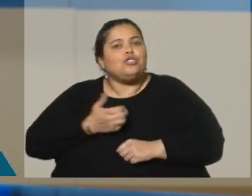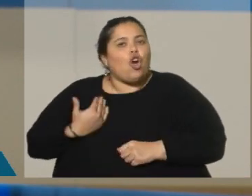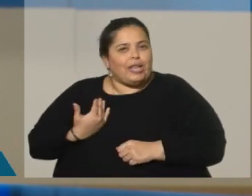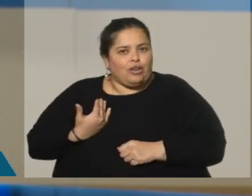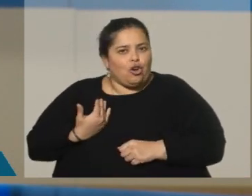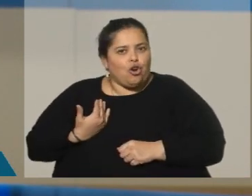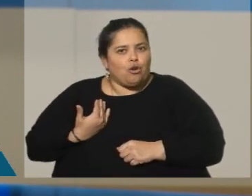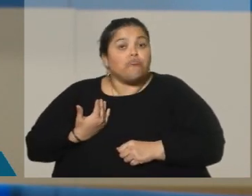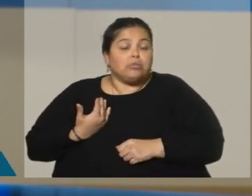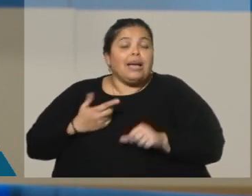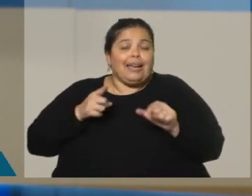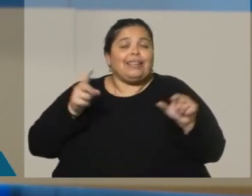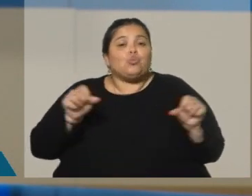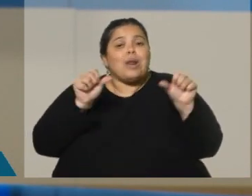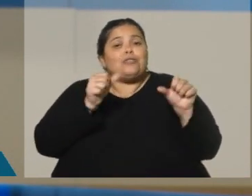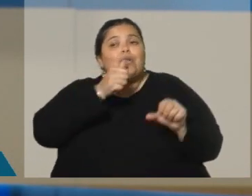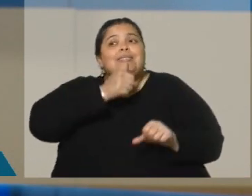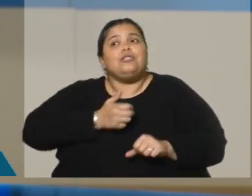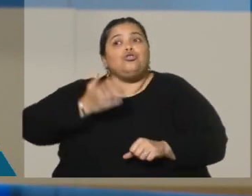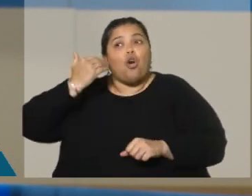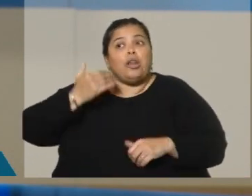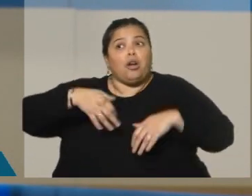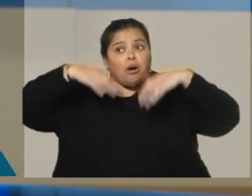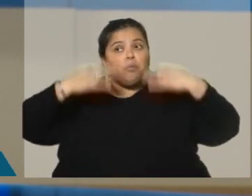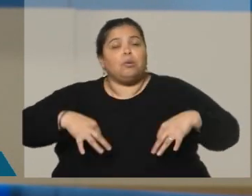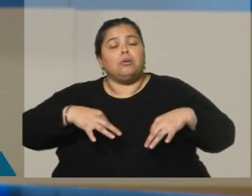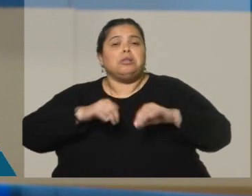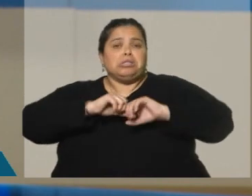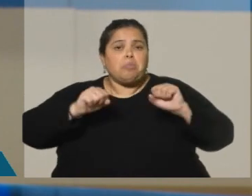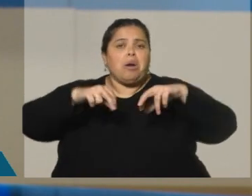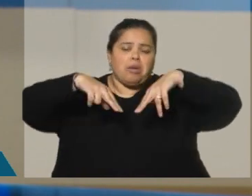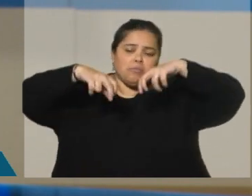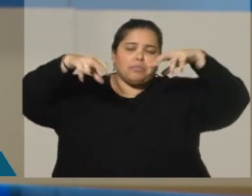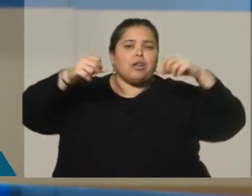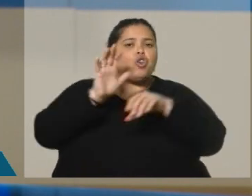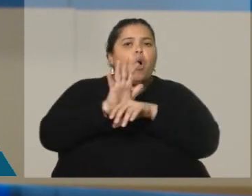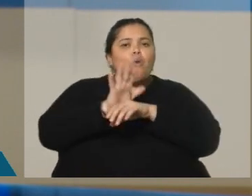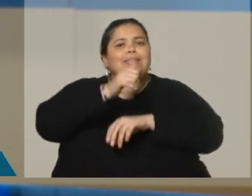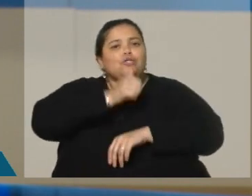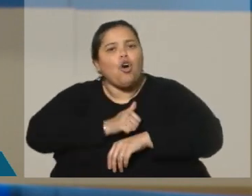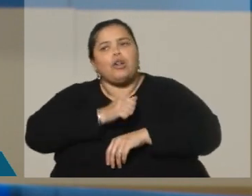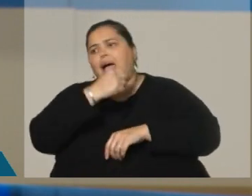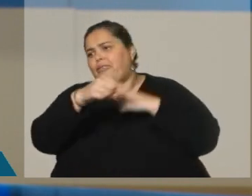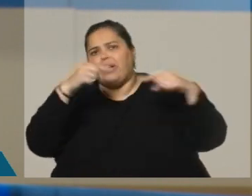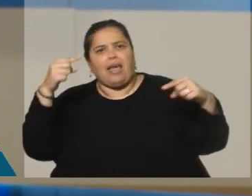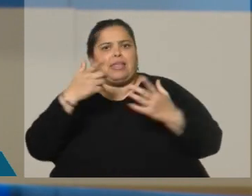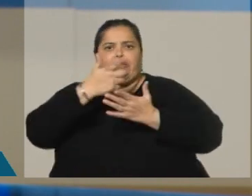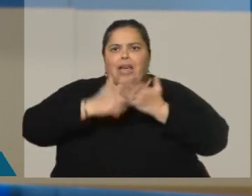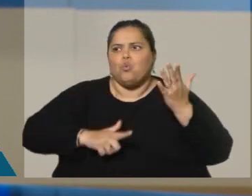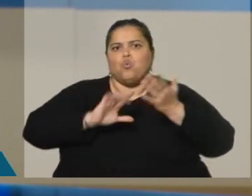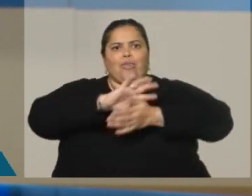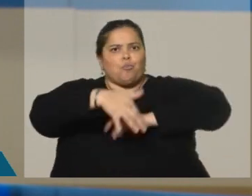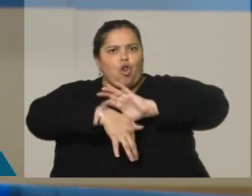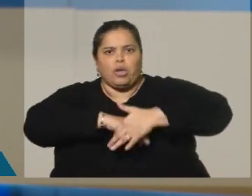se preste digamos a los abordajes desde la historiografía Y como decía desde otras disciplinas estamos